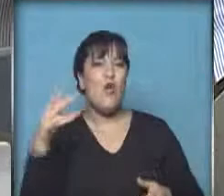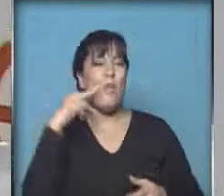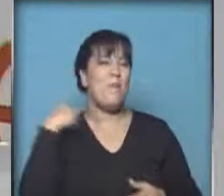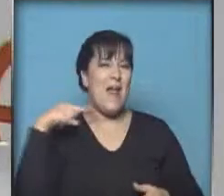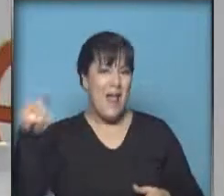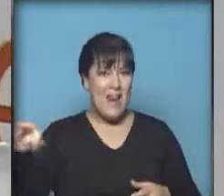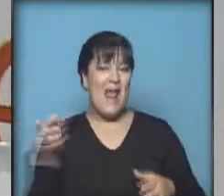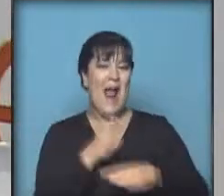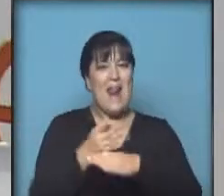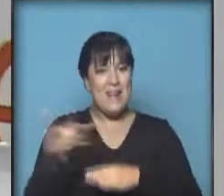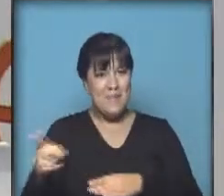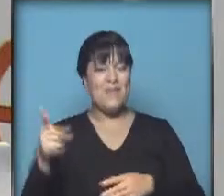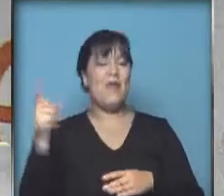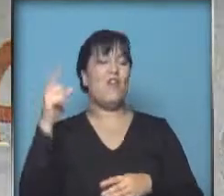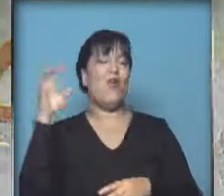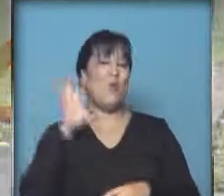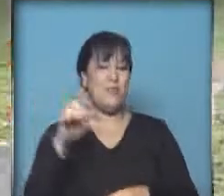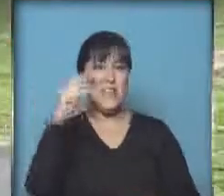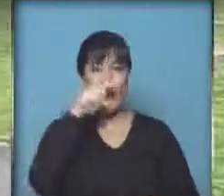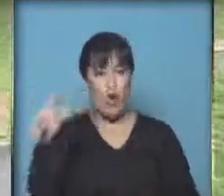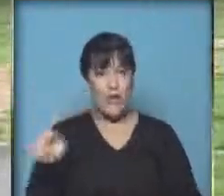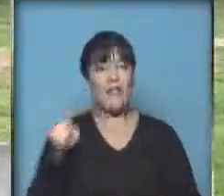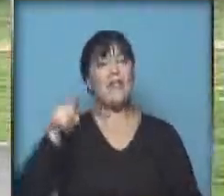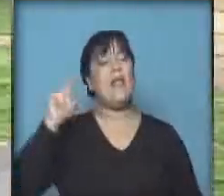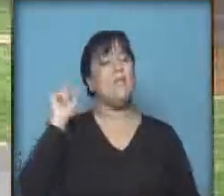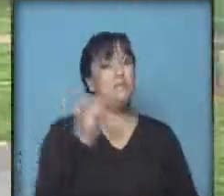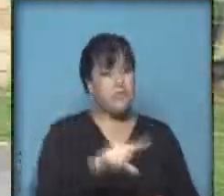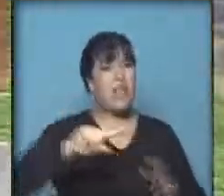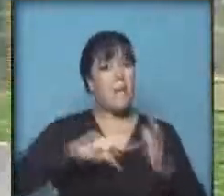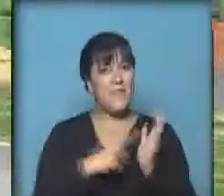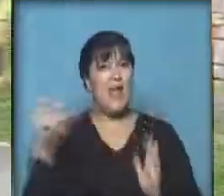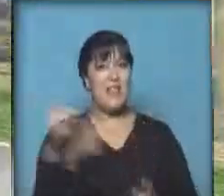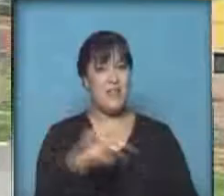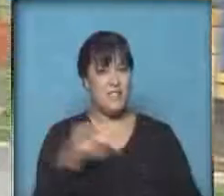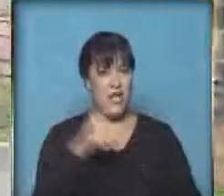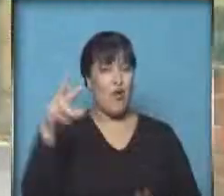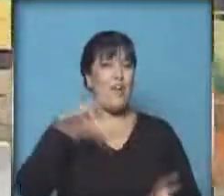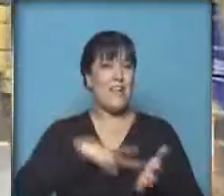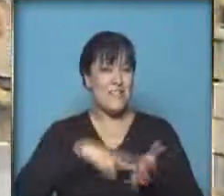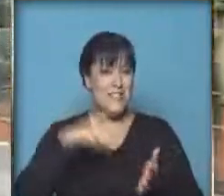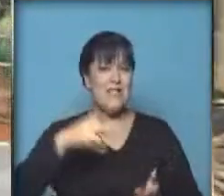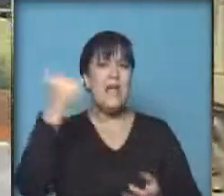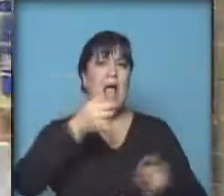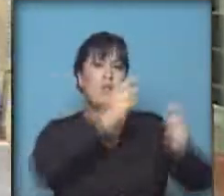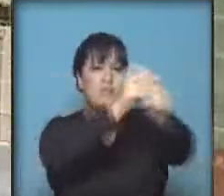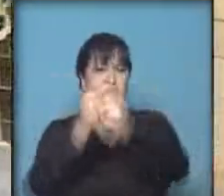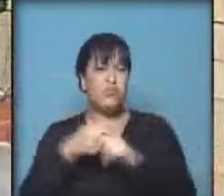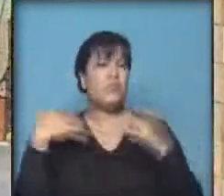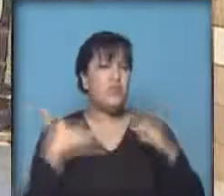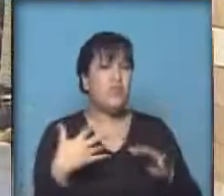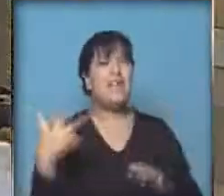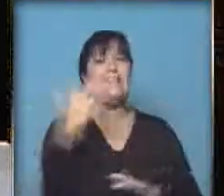límite natural con la provincia de Corrientes. Capital de los chaqueños, que alberga entre sus 500 esculturas a casi